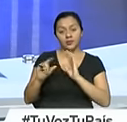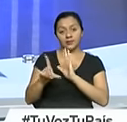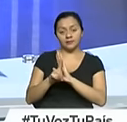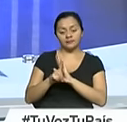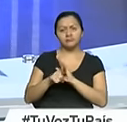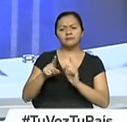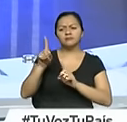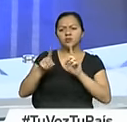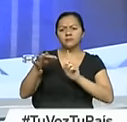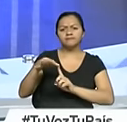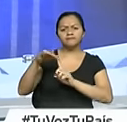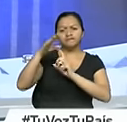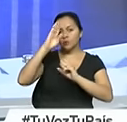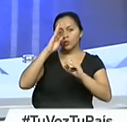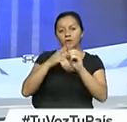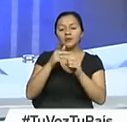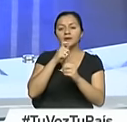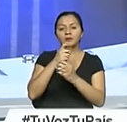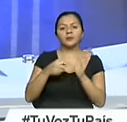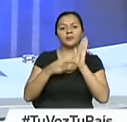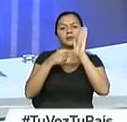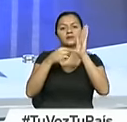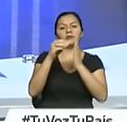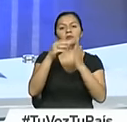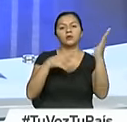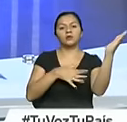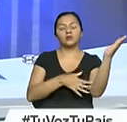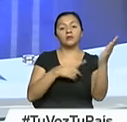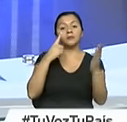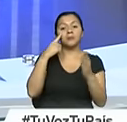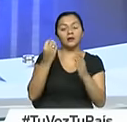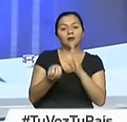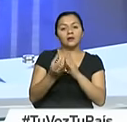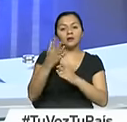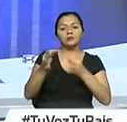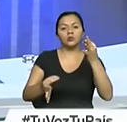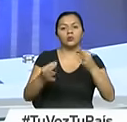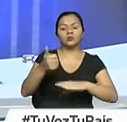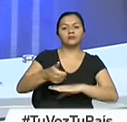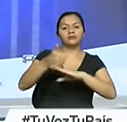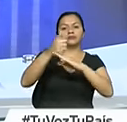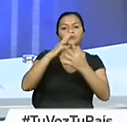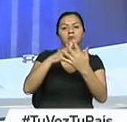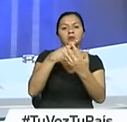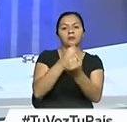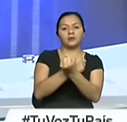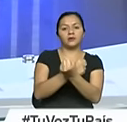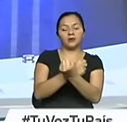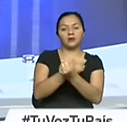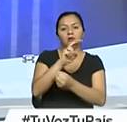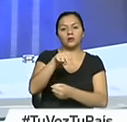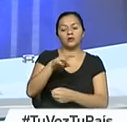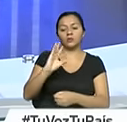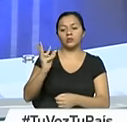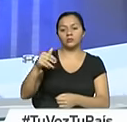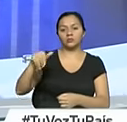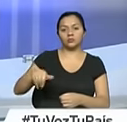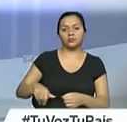los principales objetivos fue la presentación del proyecto para la creación de la Corte Penal de la Unión de Naciones